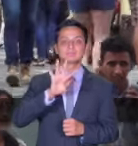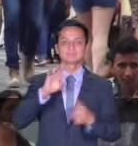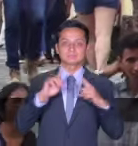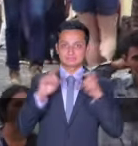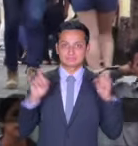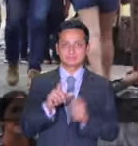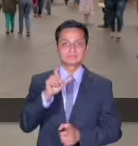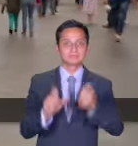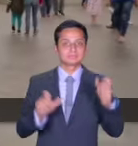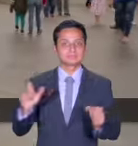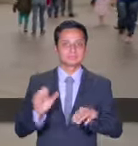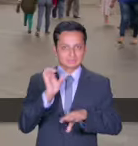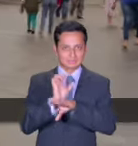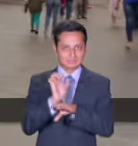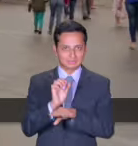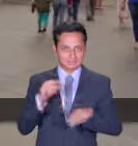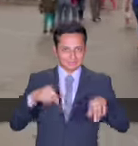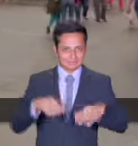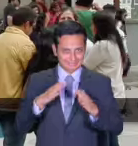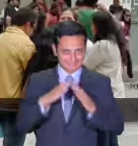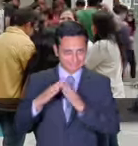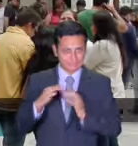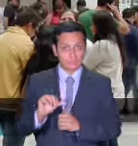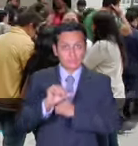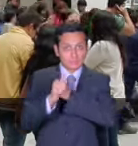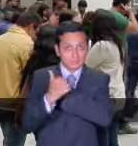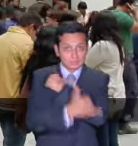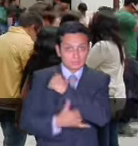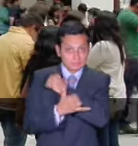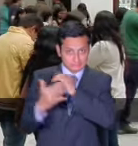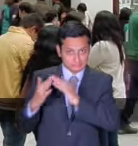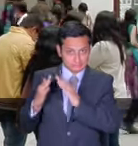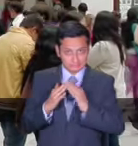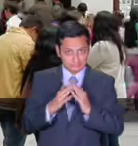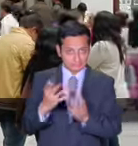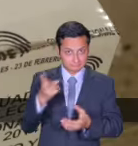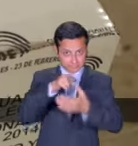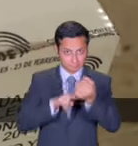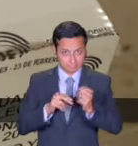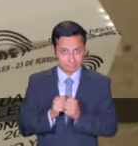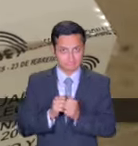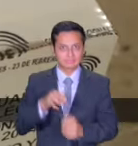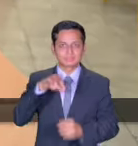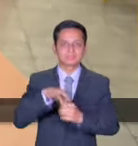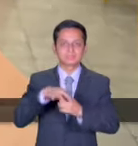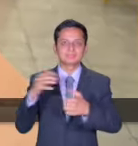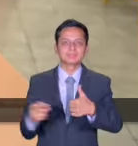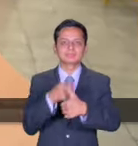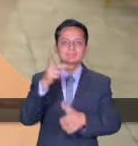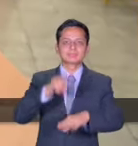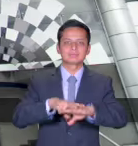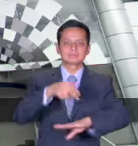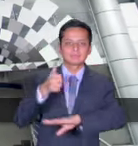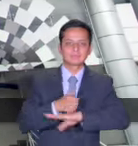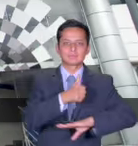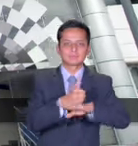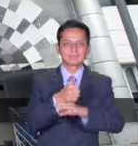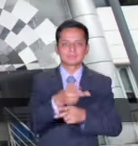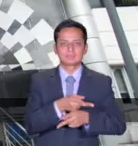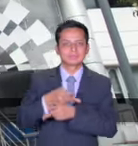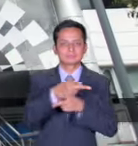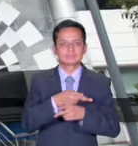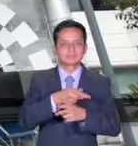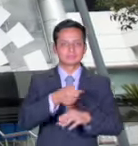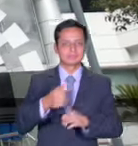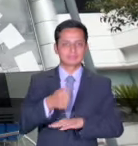El 24 de marzo, las y los ecuatorianos que residen en el Ecuador y en el exterior elegiremos por primera vez en las urnas a las consejeras y